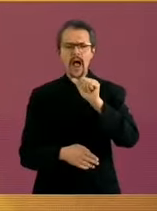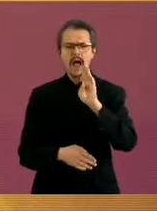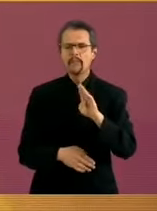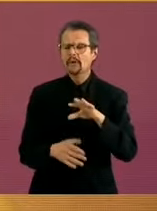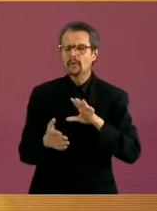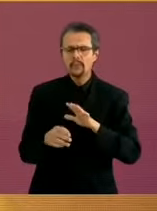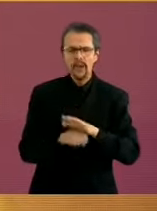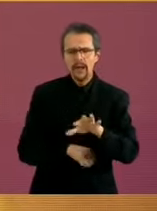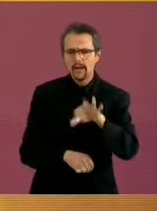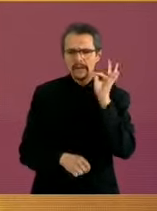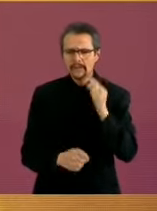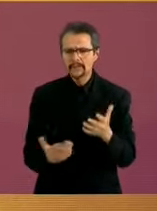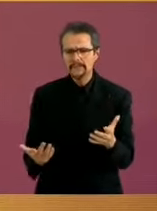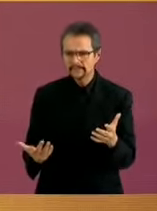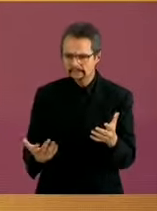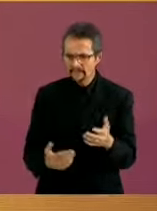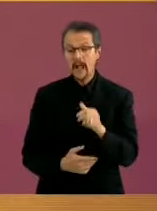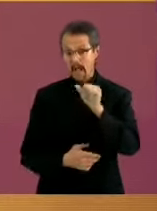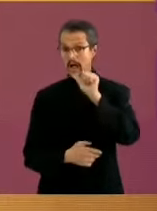A.